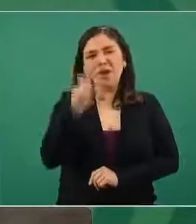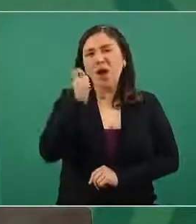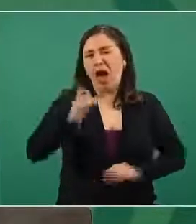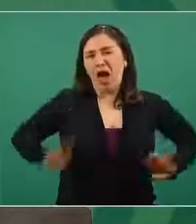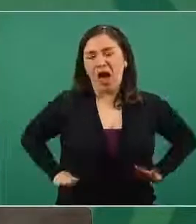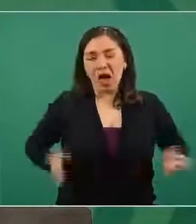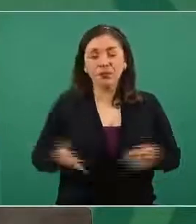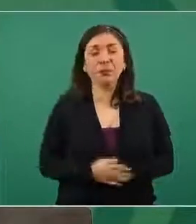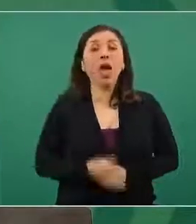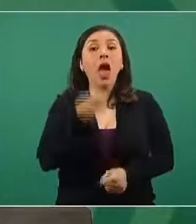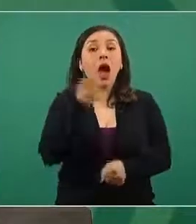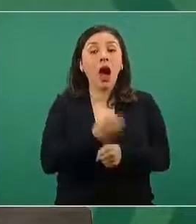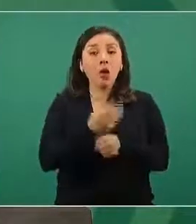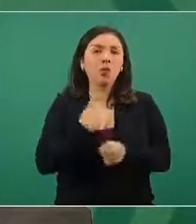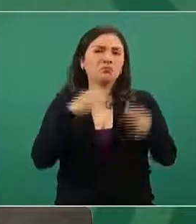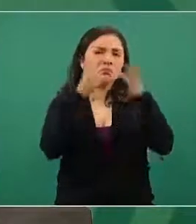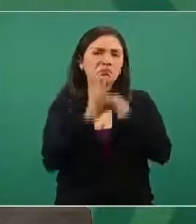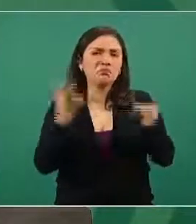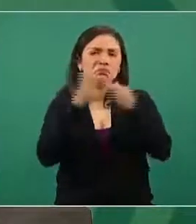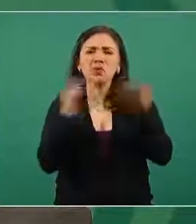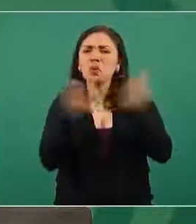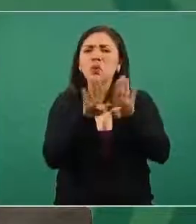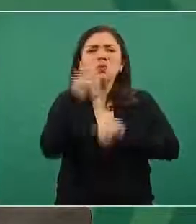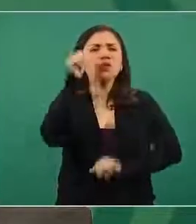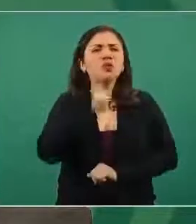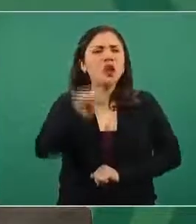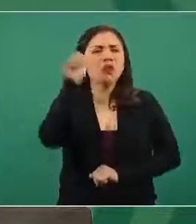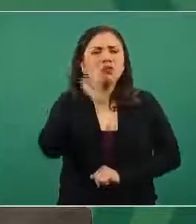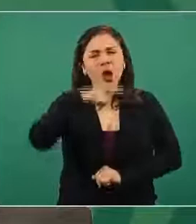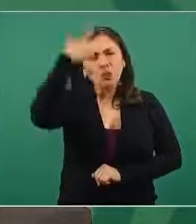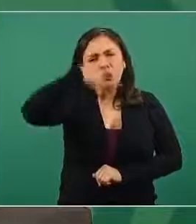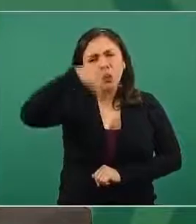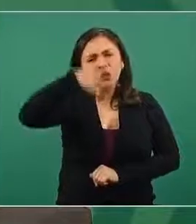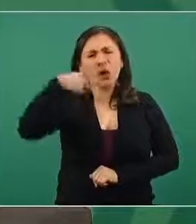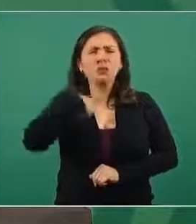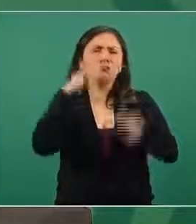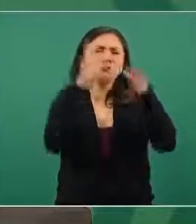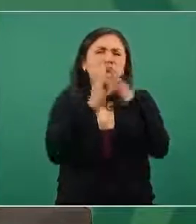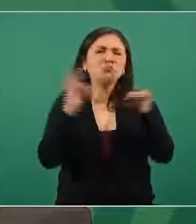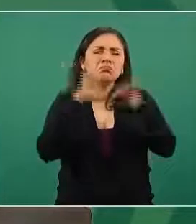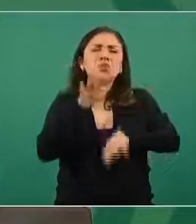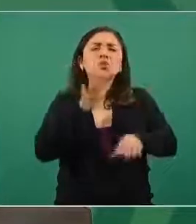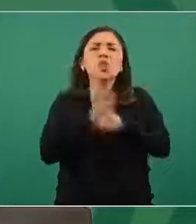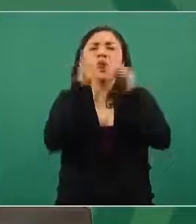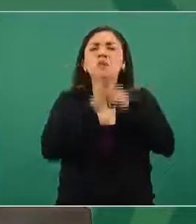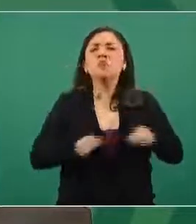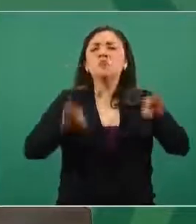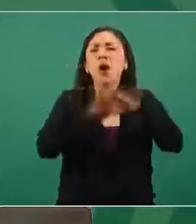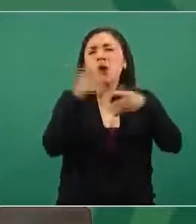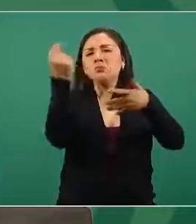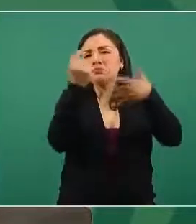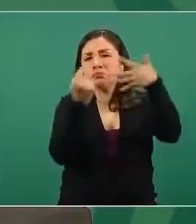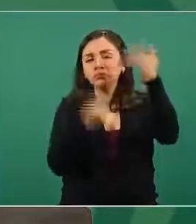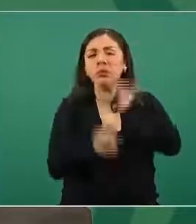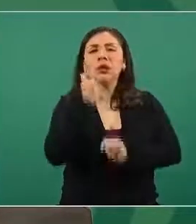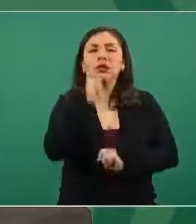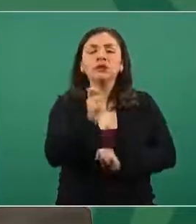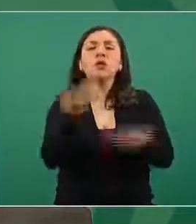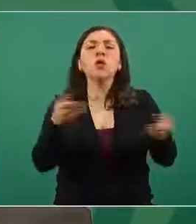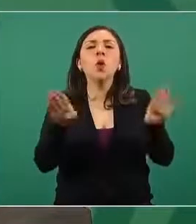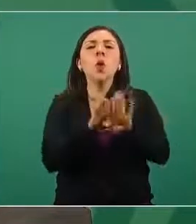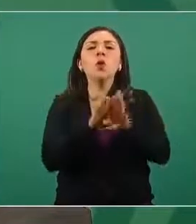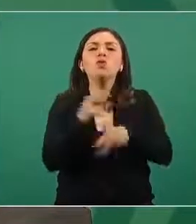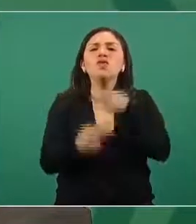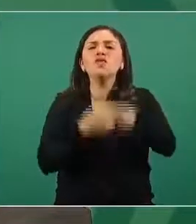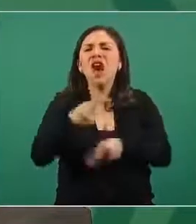bueno, vamos a actualizar, como lo hacemos todas las noches, los puntos principales, que son precisamente el comportamiento de